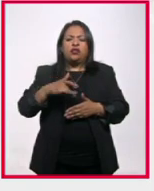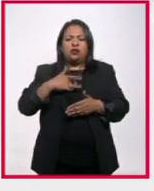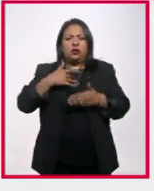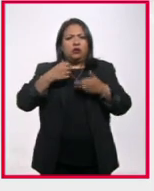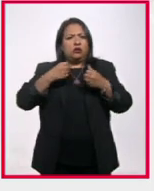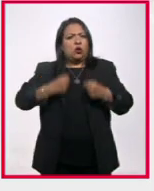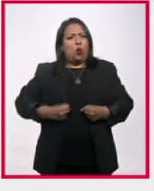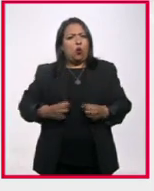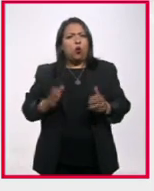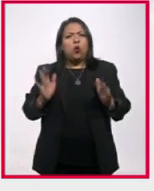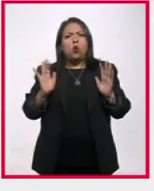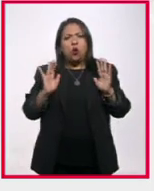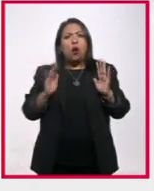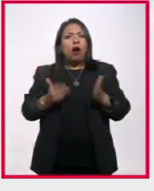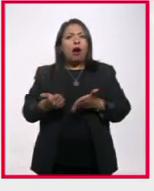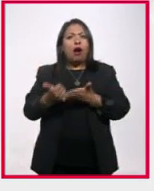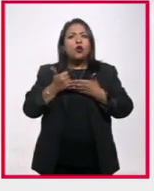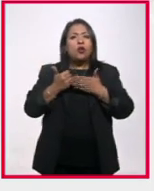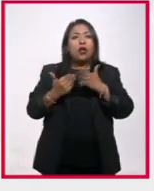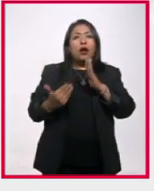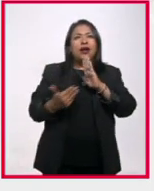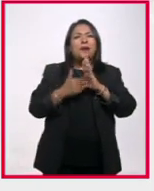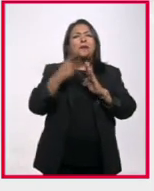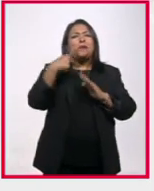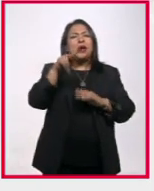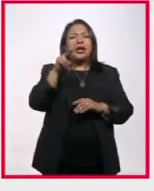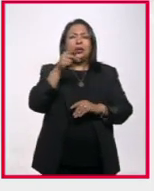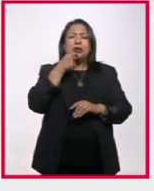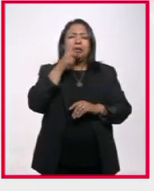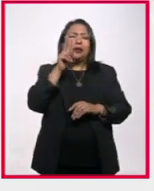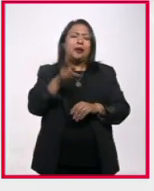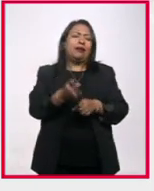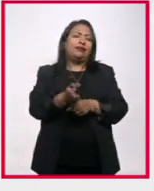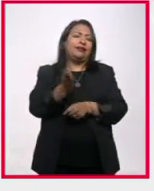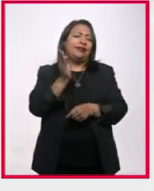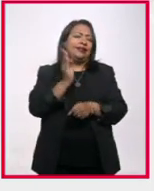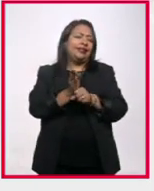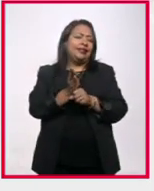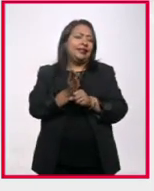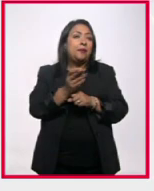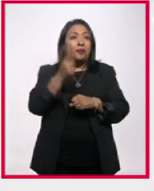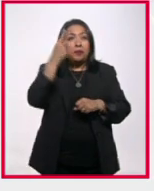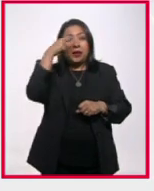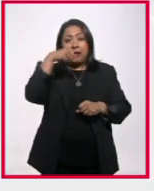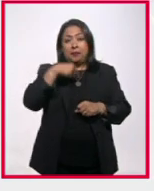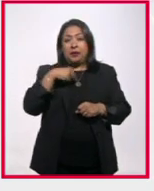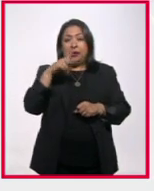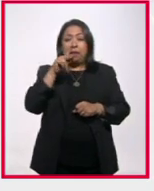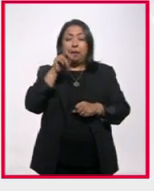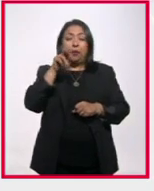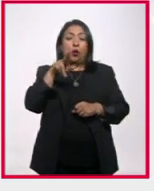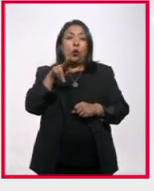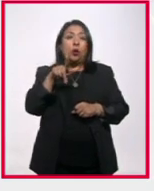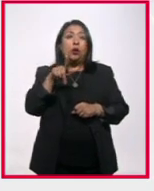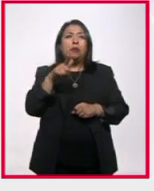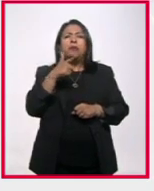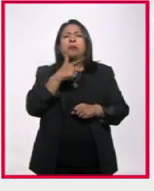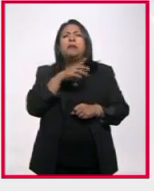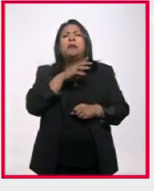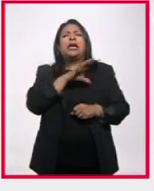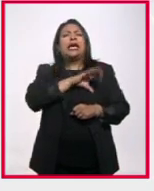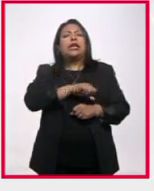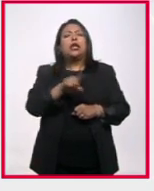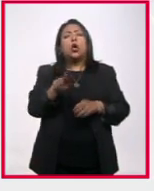seguros. Pero son muy cómicos los niños. Y Pau, para mí, sí, me encanta su drama.